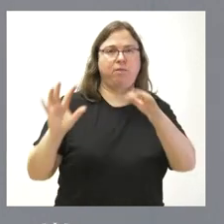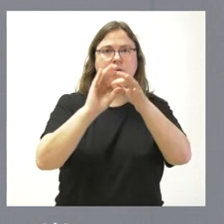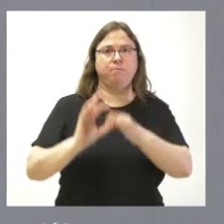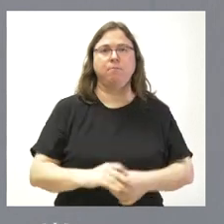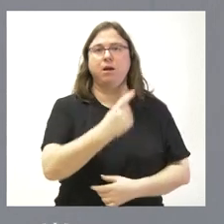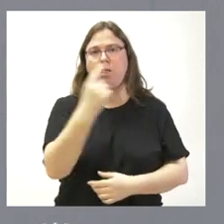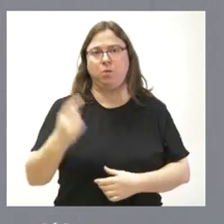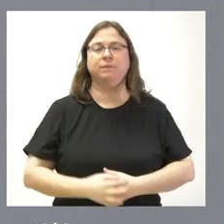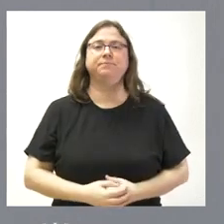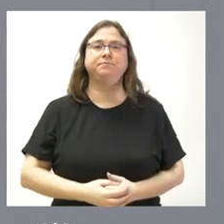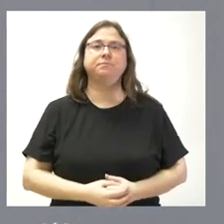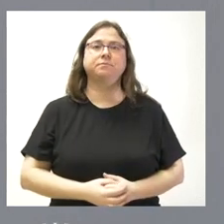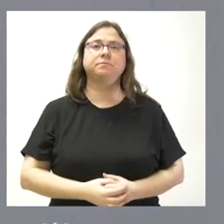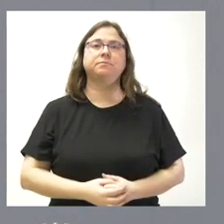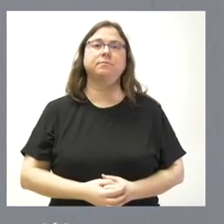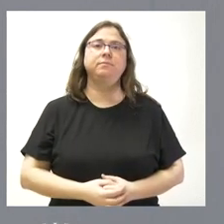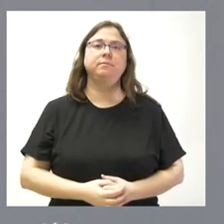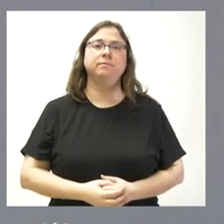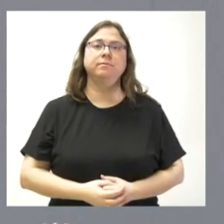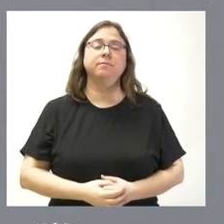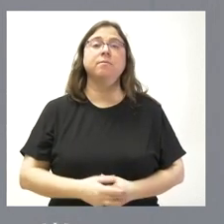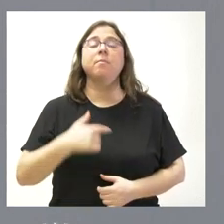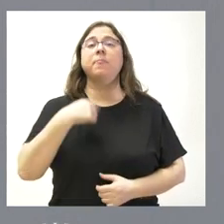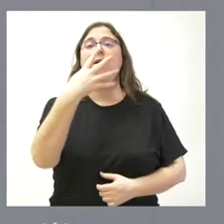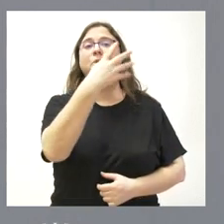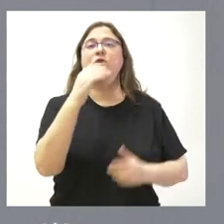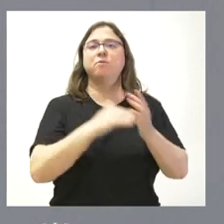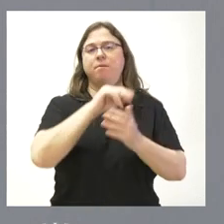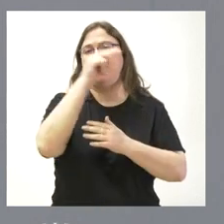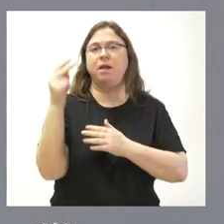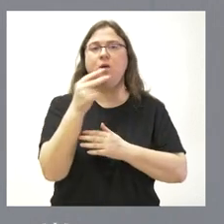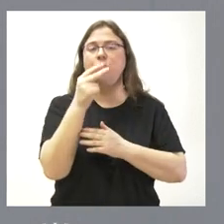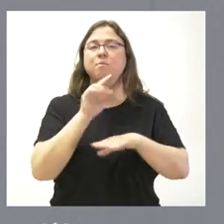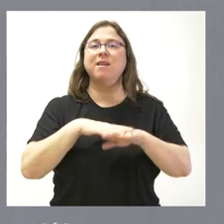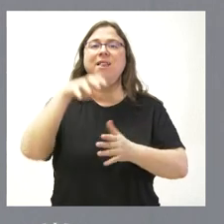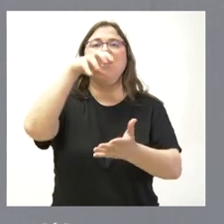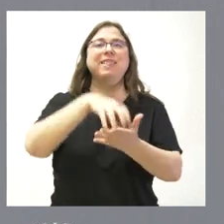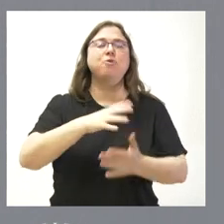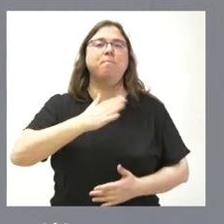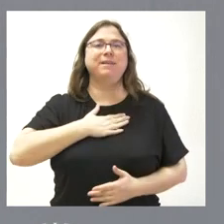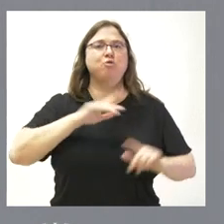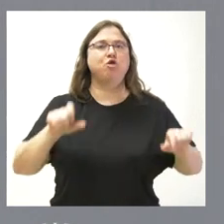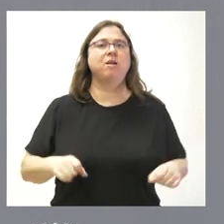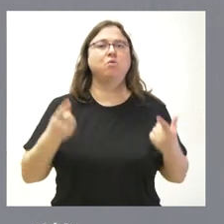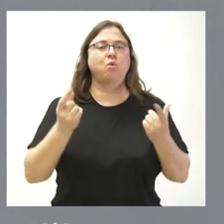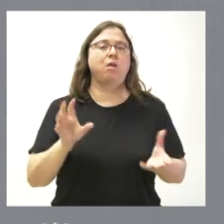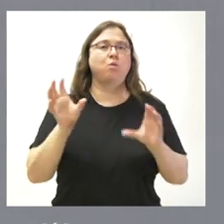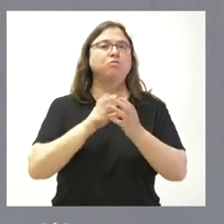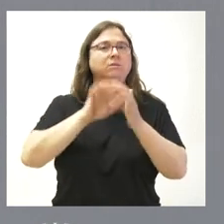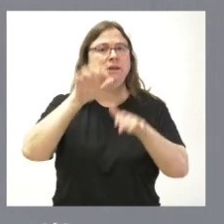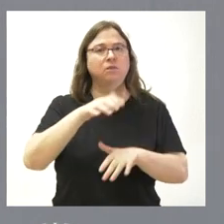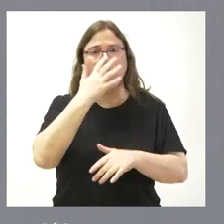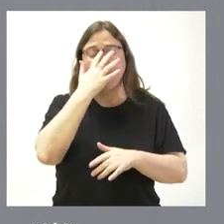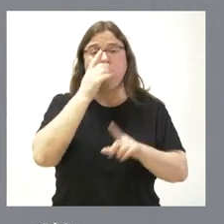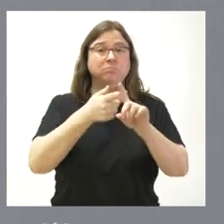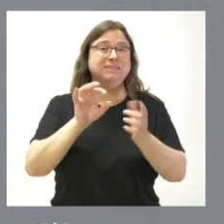en cada una de las provincias 400,000 en los centros de patrimonio natural de la junta de Castilla León para